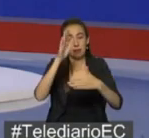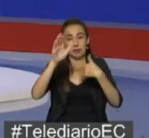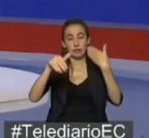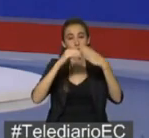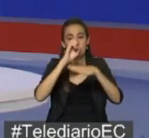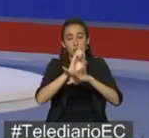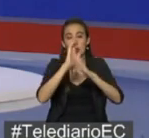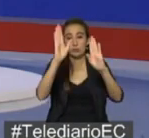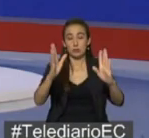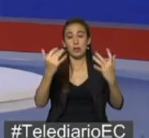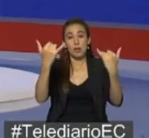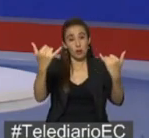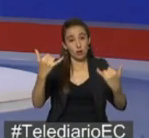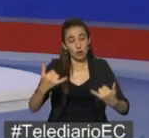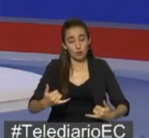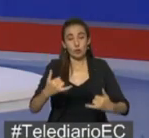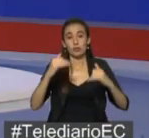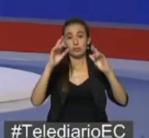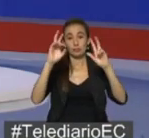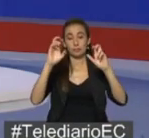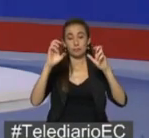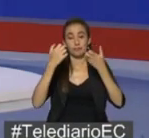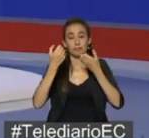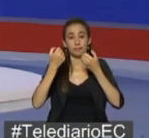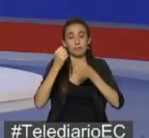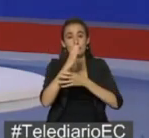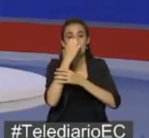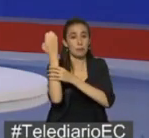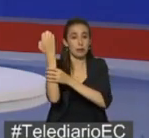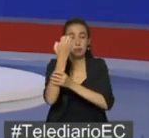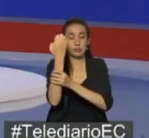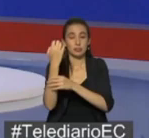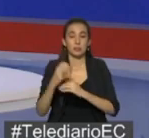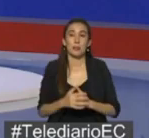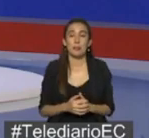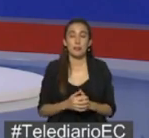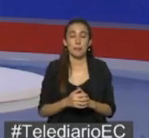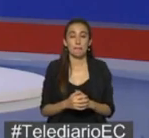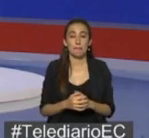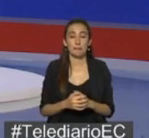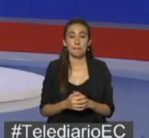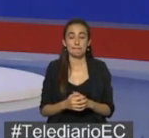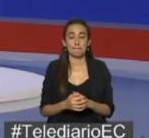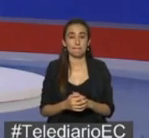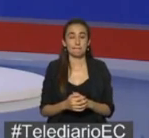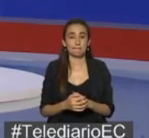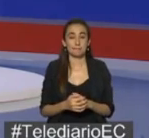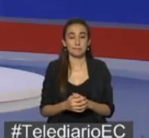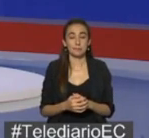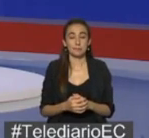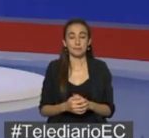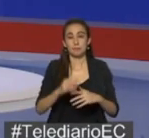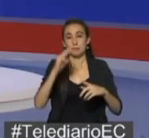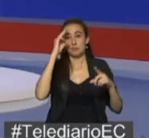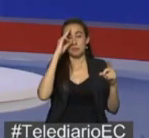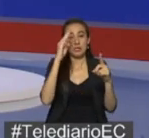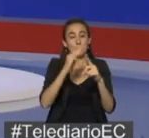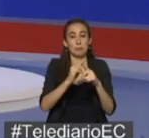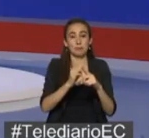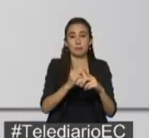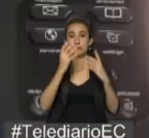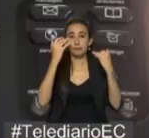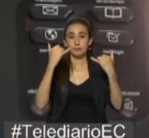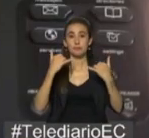emergencia justamente sanitaria que estamos viviendo. El mensaje de en estos momentos